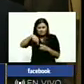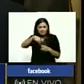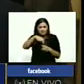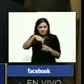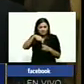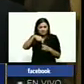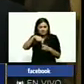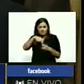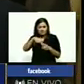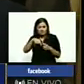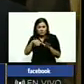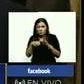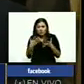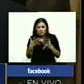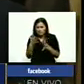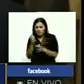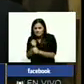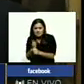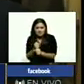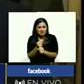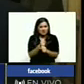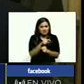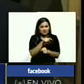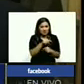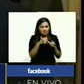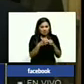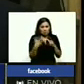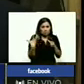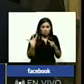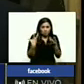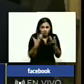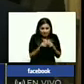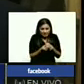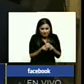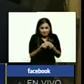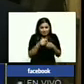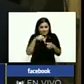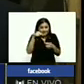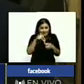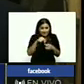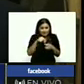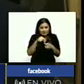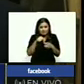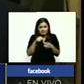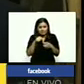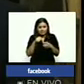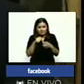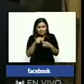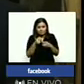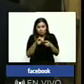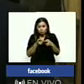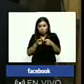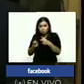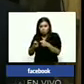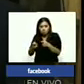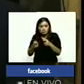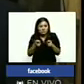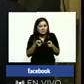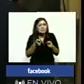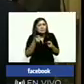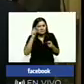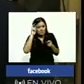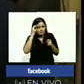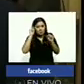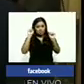existan abusos dentro de la sociedad significa la posibilidad de que un poder controle a otro significa la posibilidad